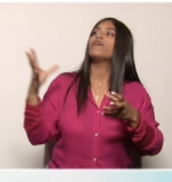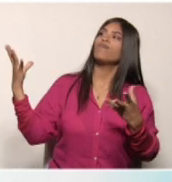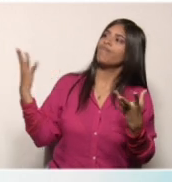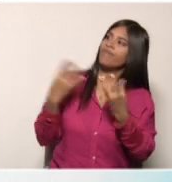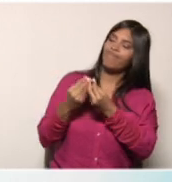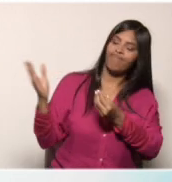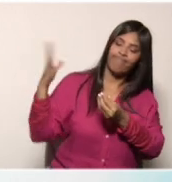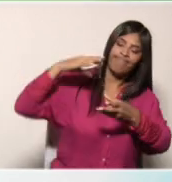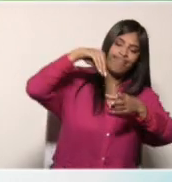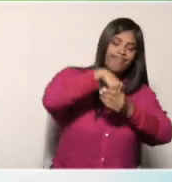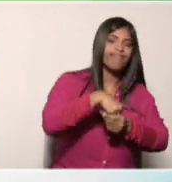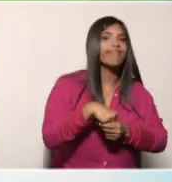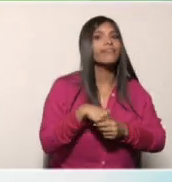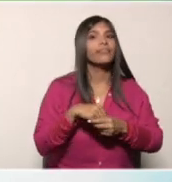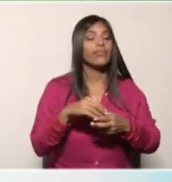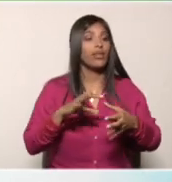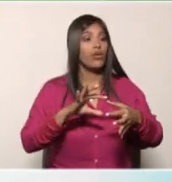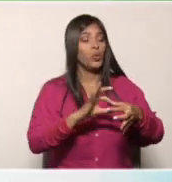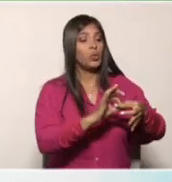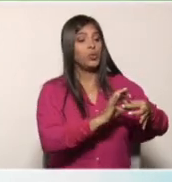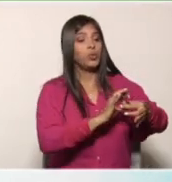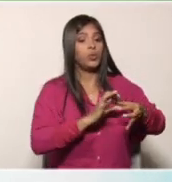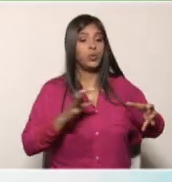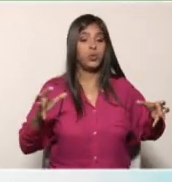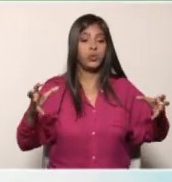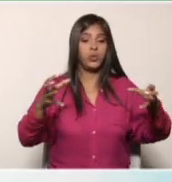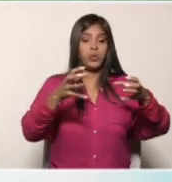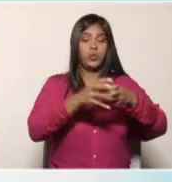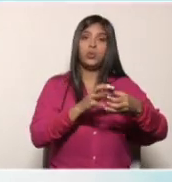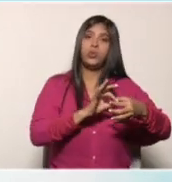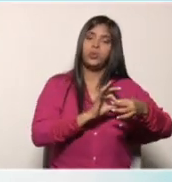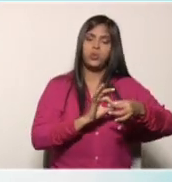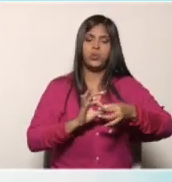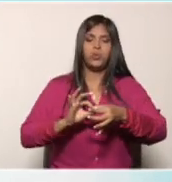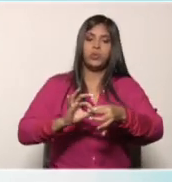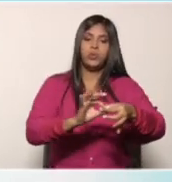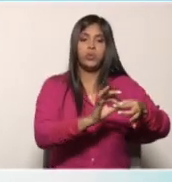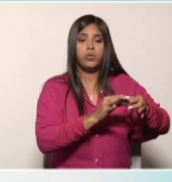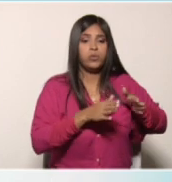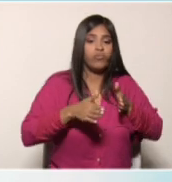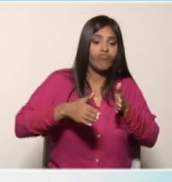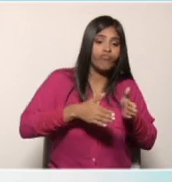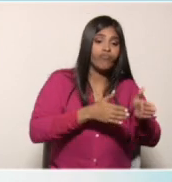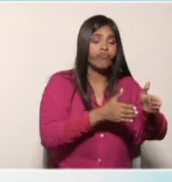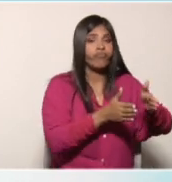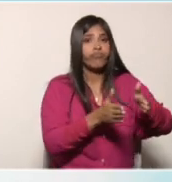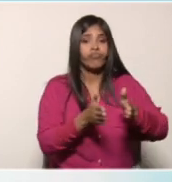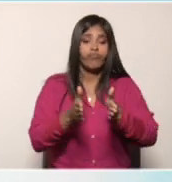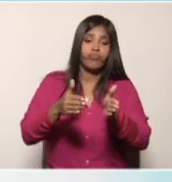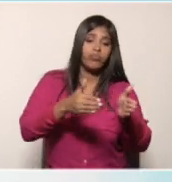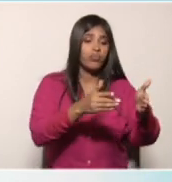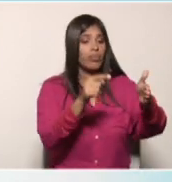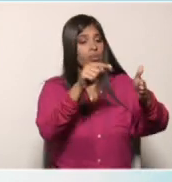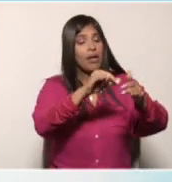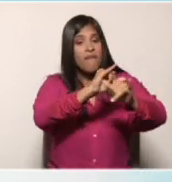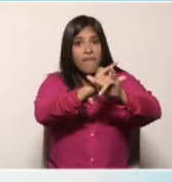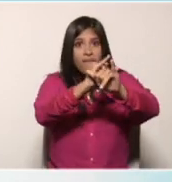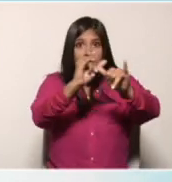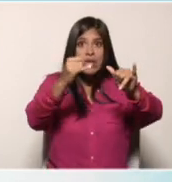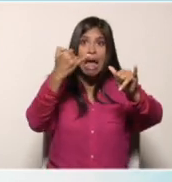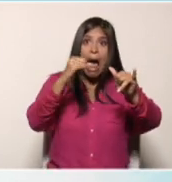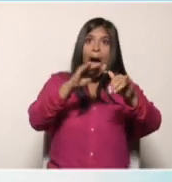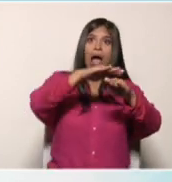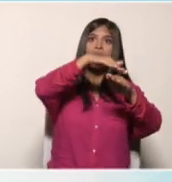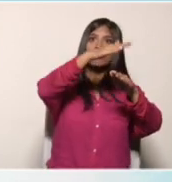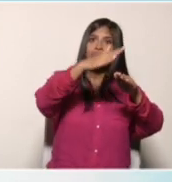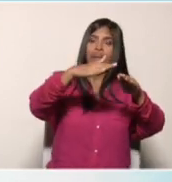junto a nosotras. De esta manera, continuaron con el recorrido. Al final del camino observaron una